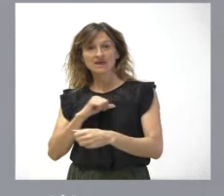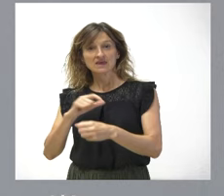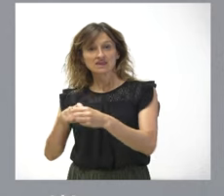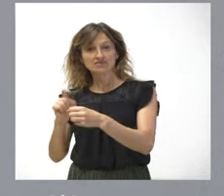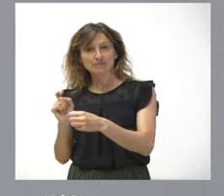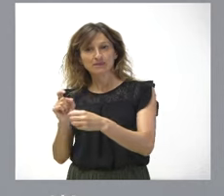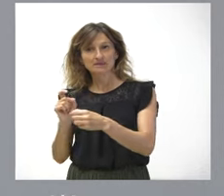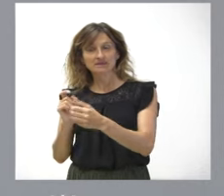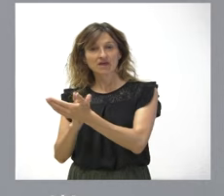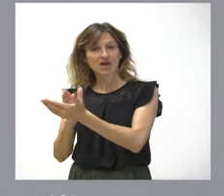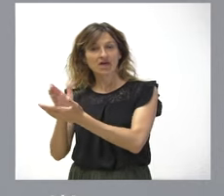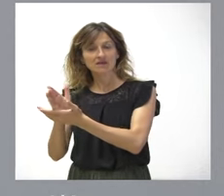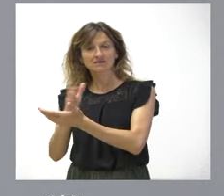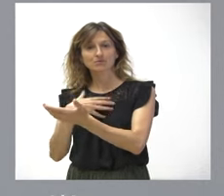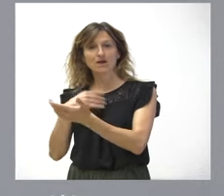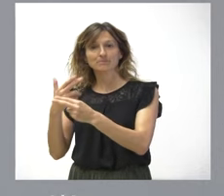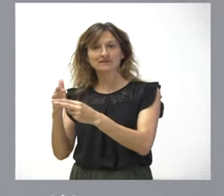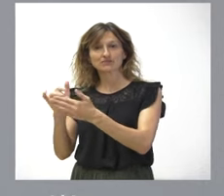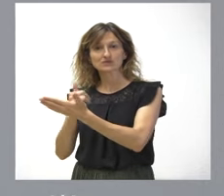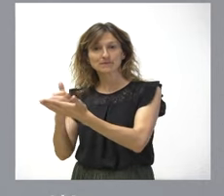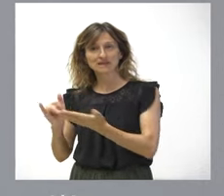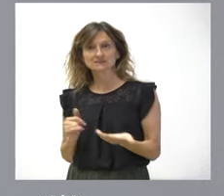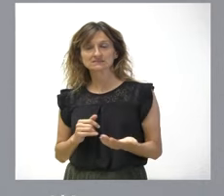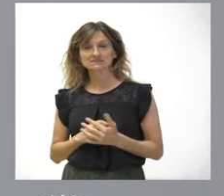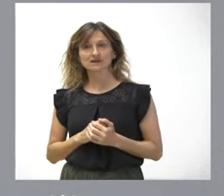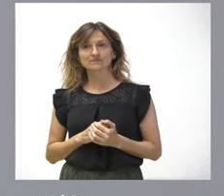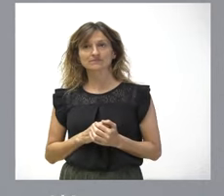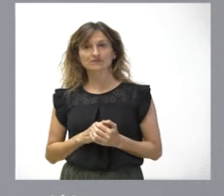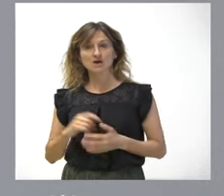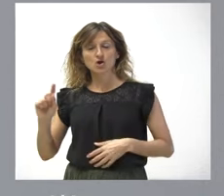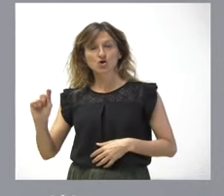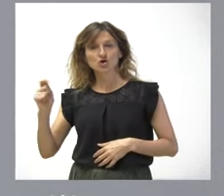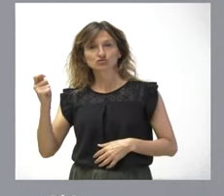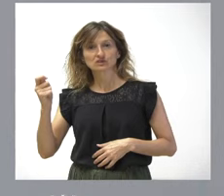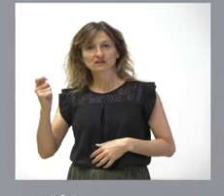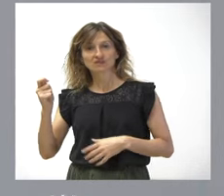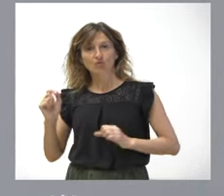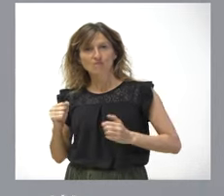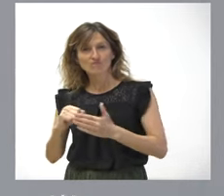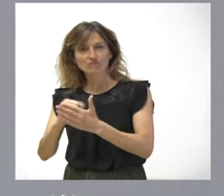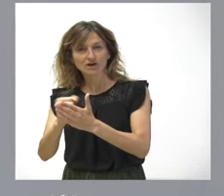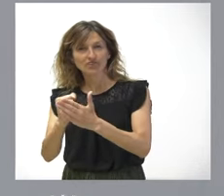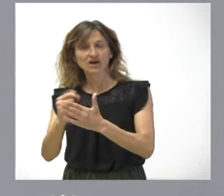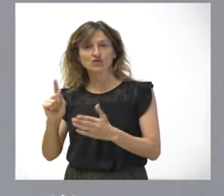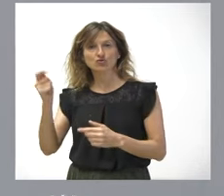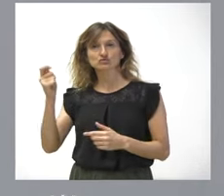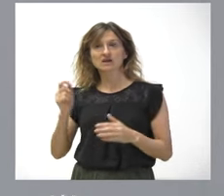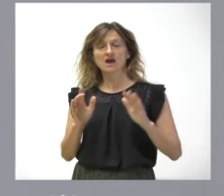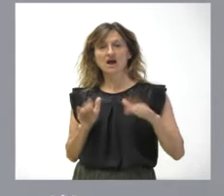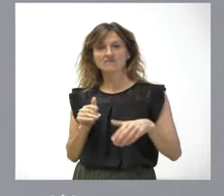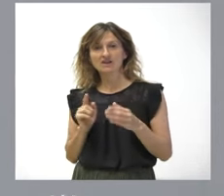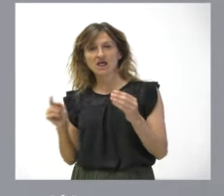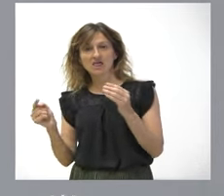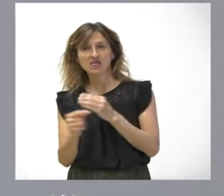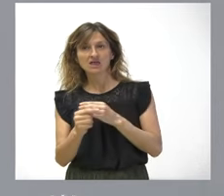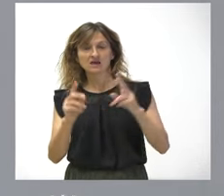desarrollando los partidos separatistas que no han conseguido por la vía del golpe de estado pero que están consiguiendo en gran parte por la